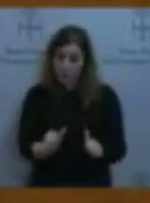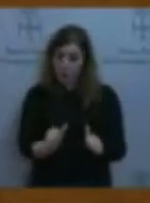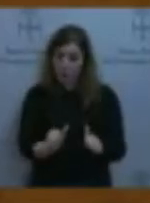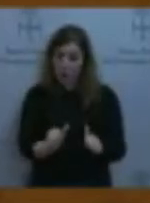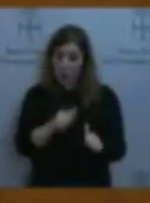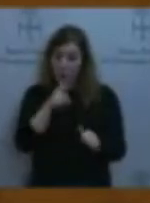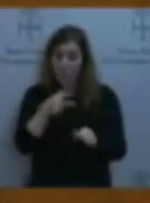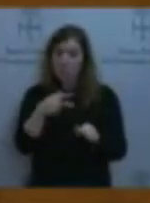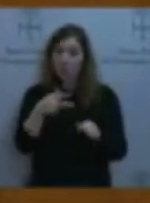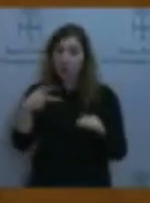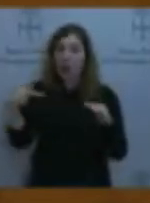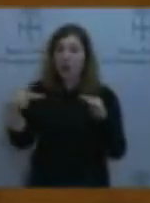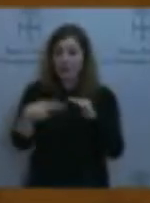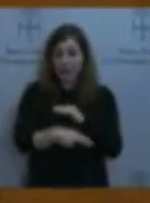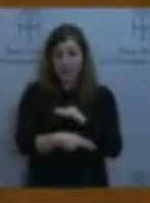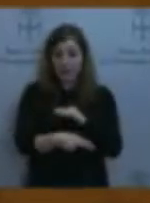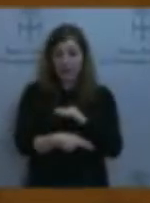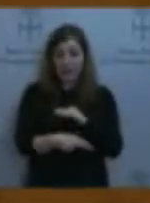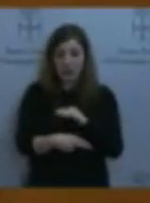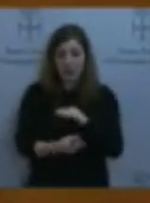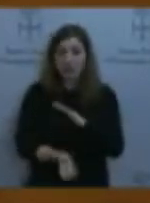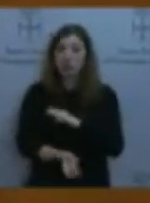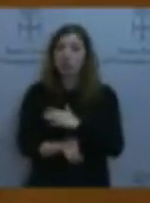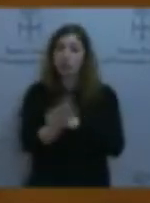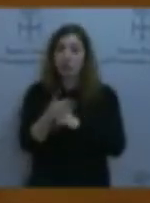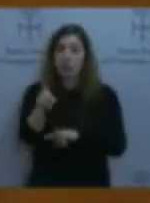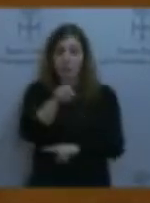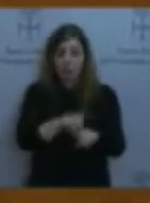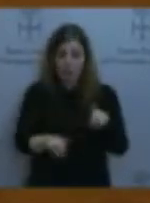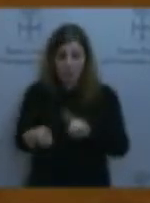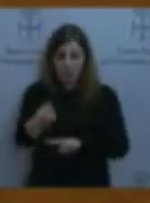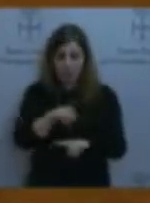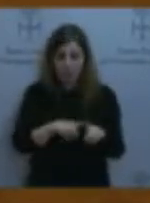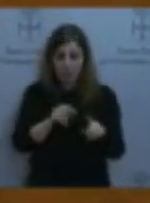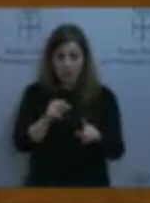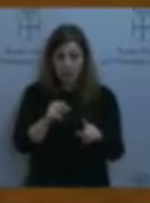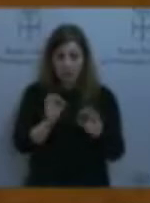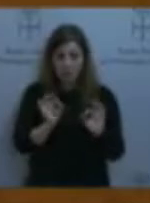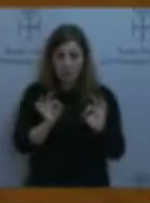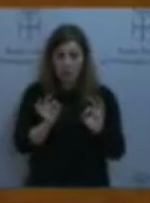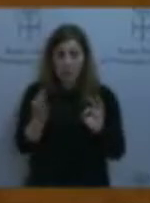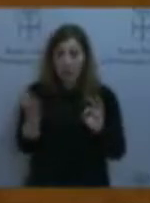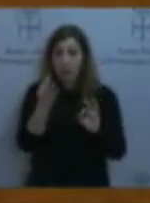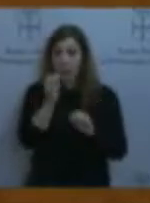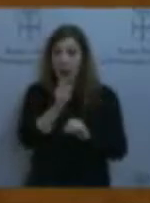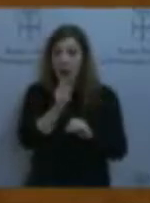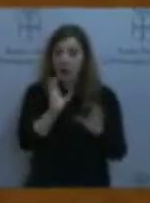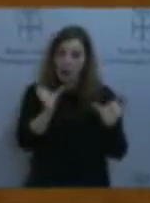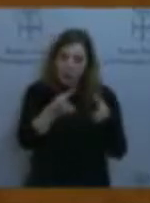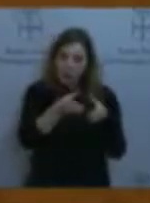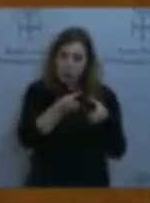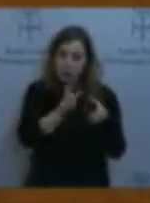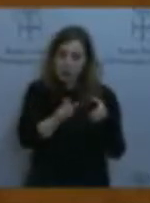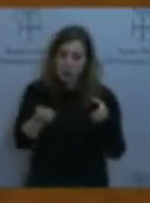estos problemas y estos vacíos y de tener plantillas más fuertes, plantillas más sólidas, contar con más